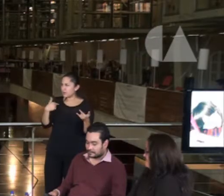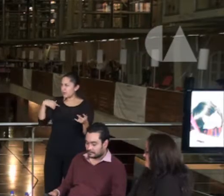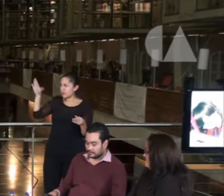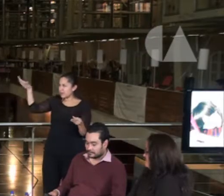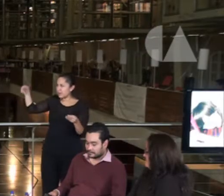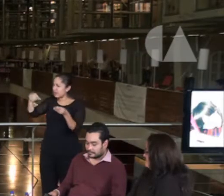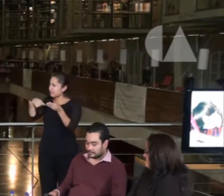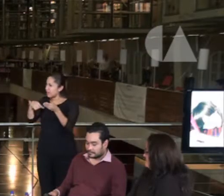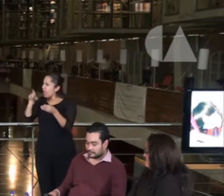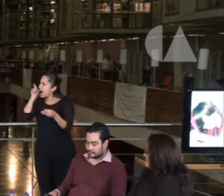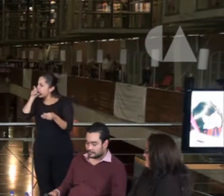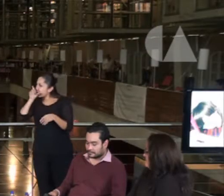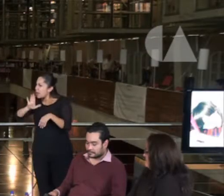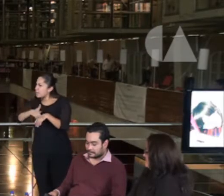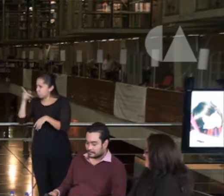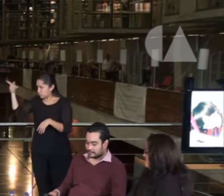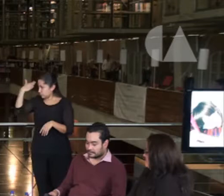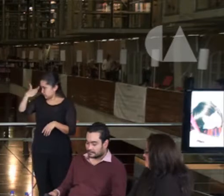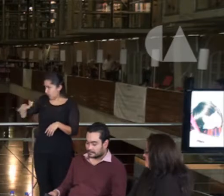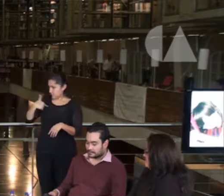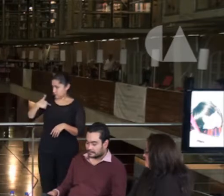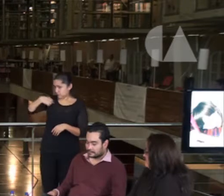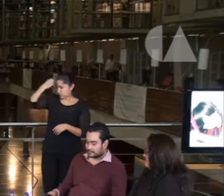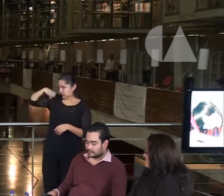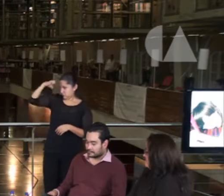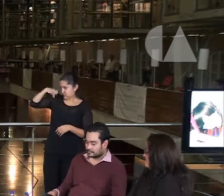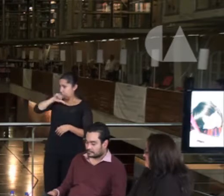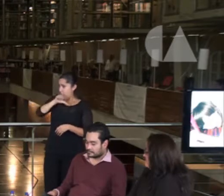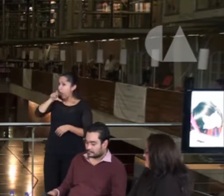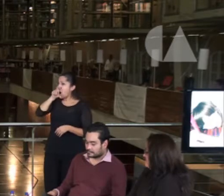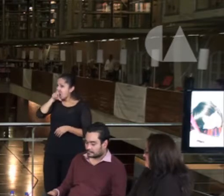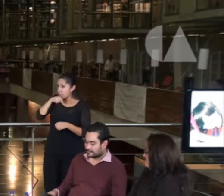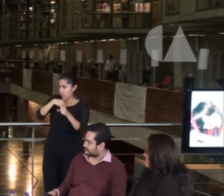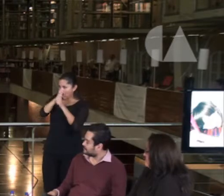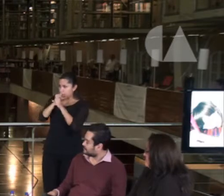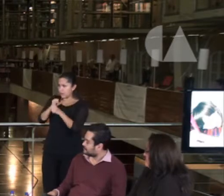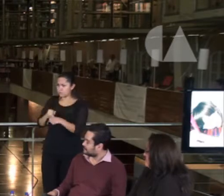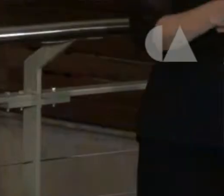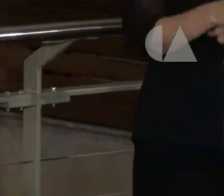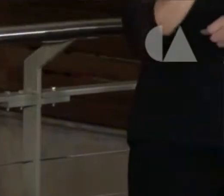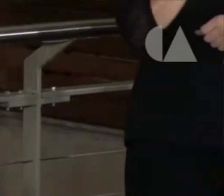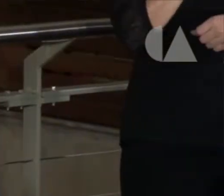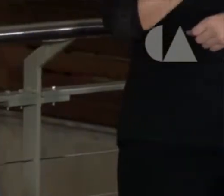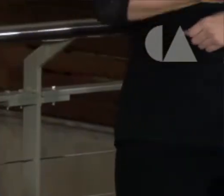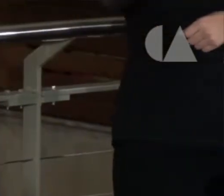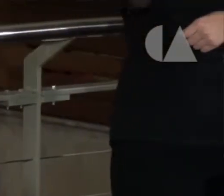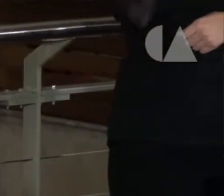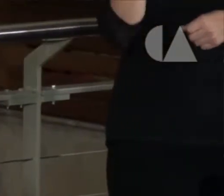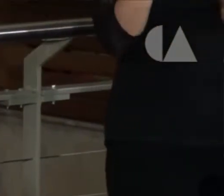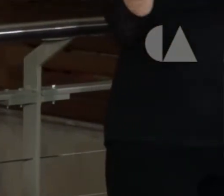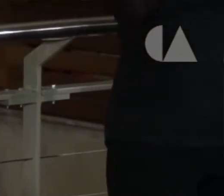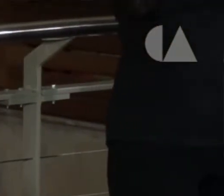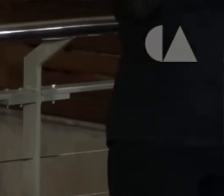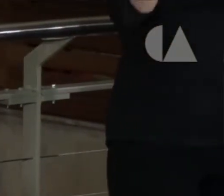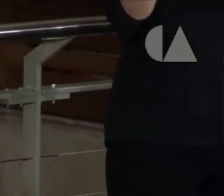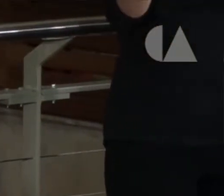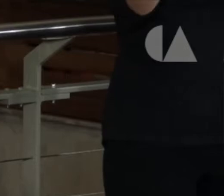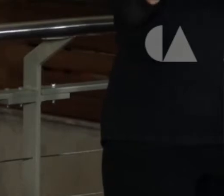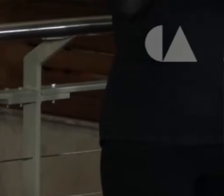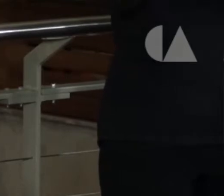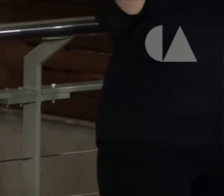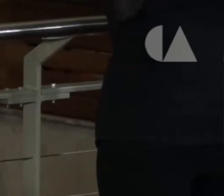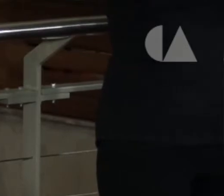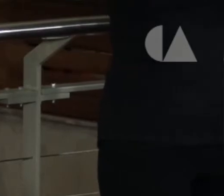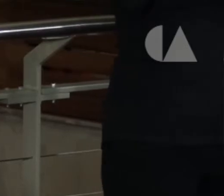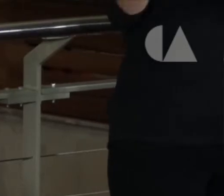ya yo no tenía ni idea tengo como 50 cuentos y esteban de 3 al azar como para ponerles un ejemplo de cómo aparece el águila no todo el tiempo